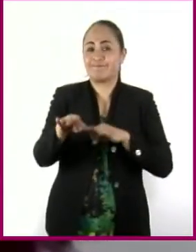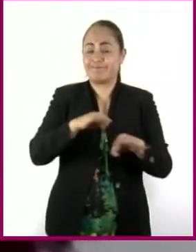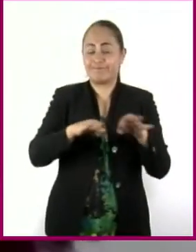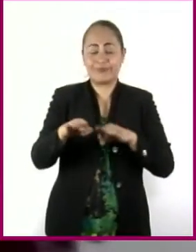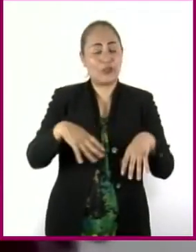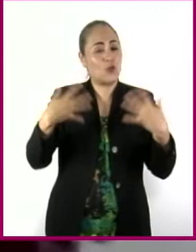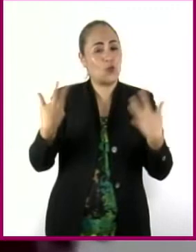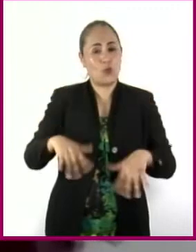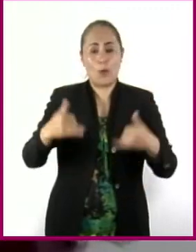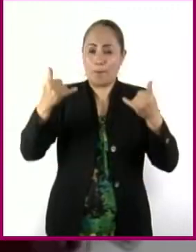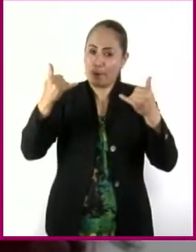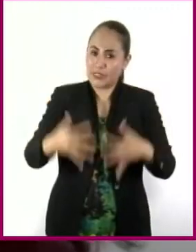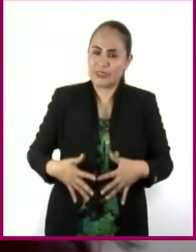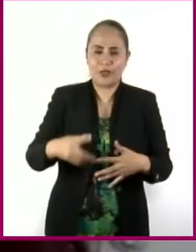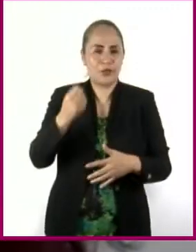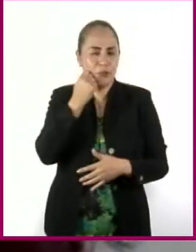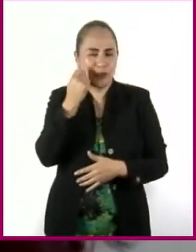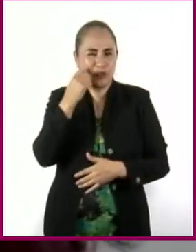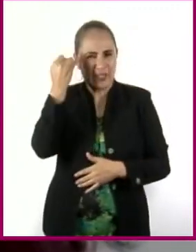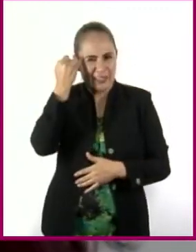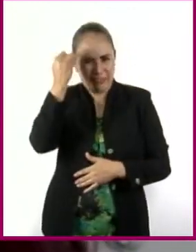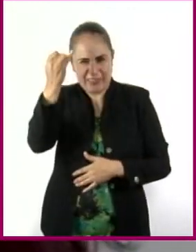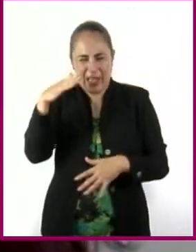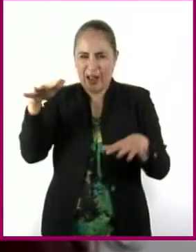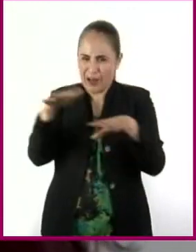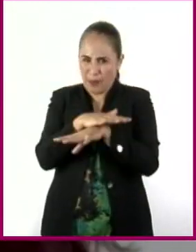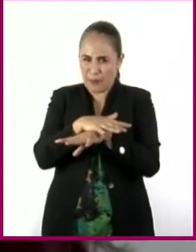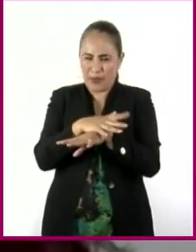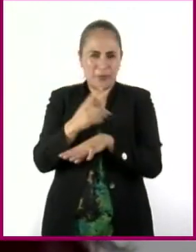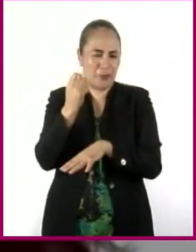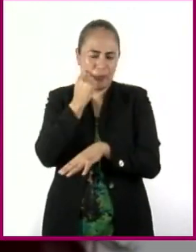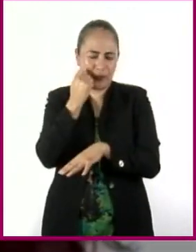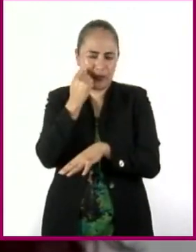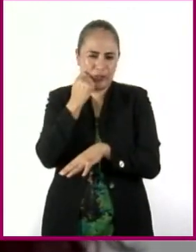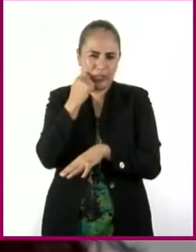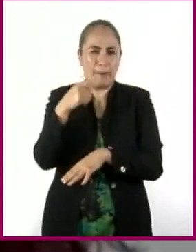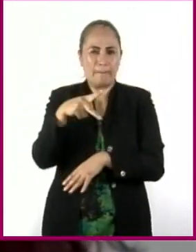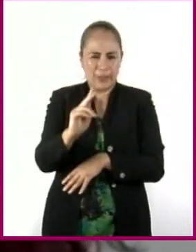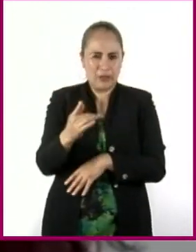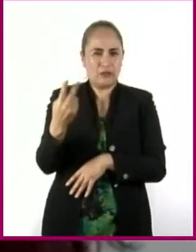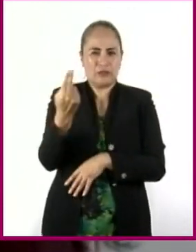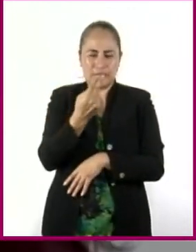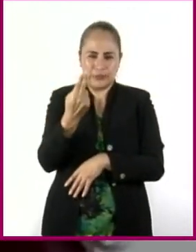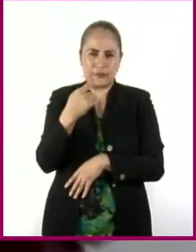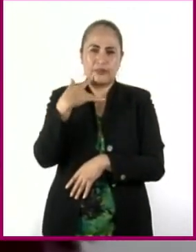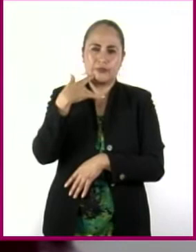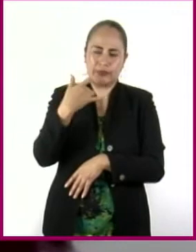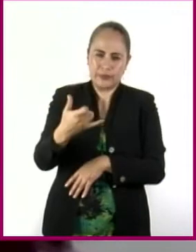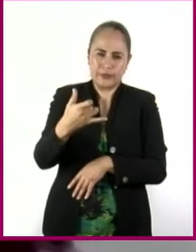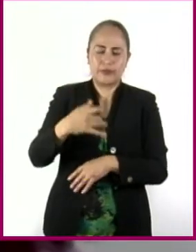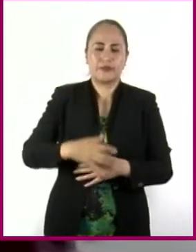arduo en el ámbito del cambio de paradigma, en ese reconocimiento y en esa